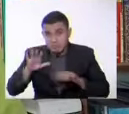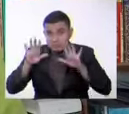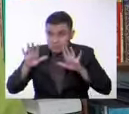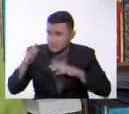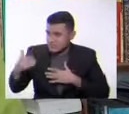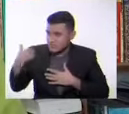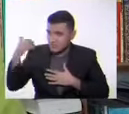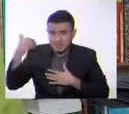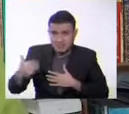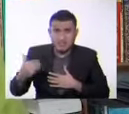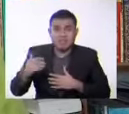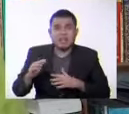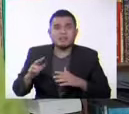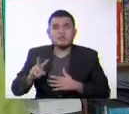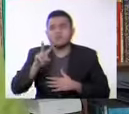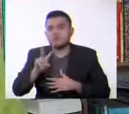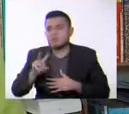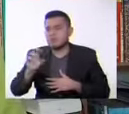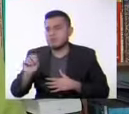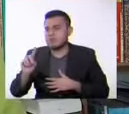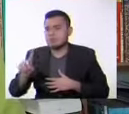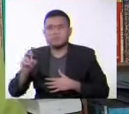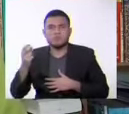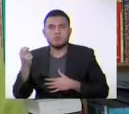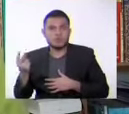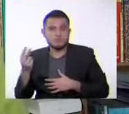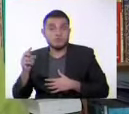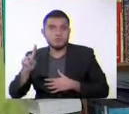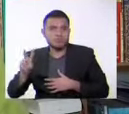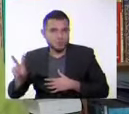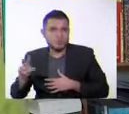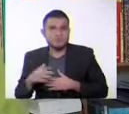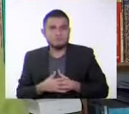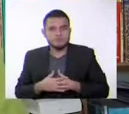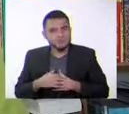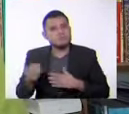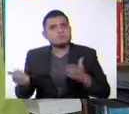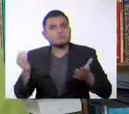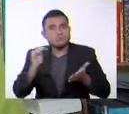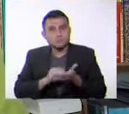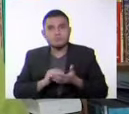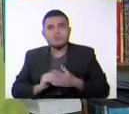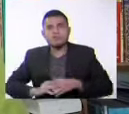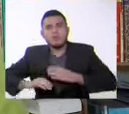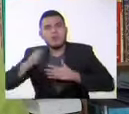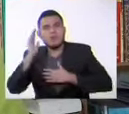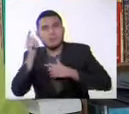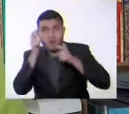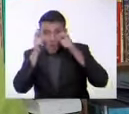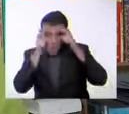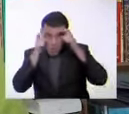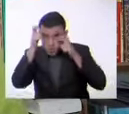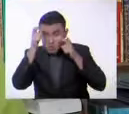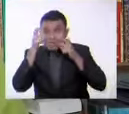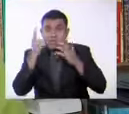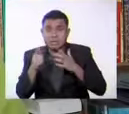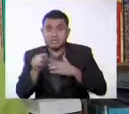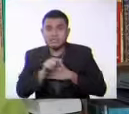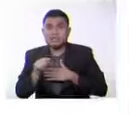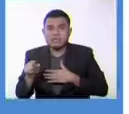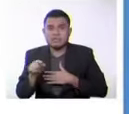el año 2012, se da una nueva cumbre internacional auspiciada por las Naciones Unidas que se conoce como Río